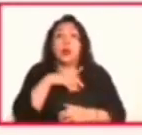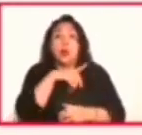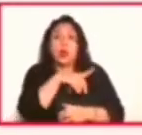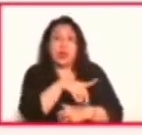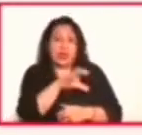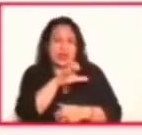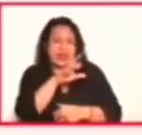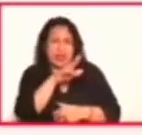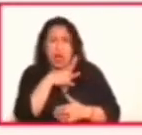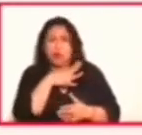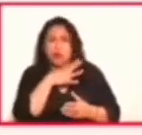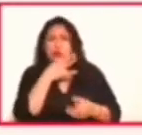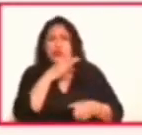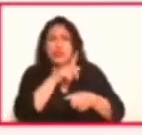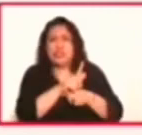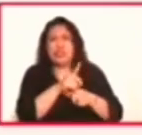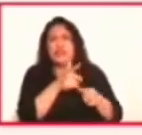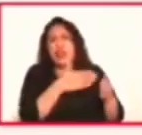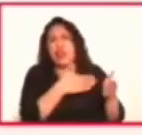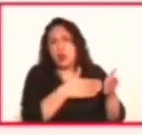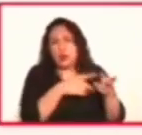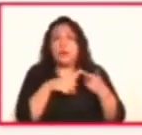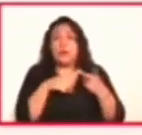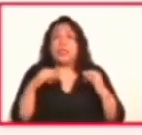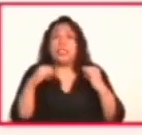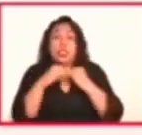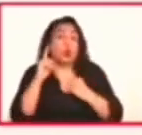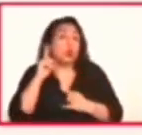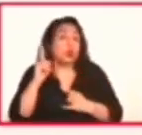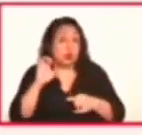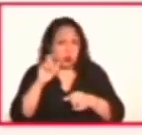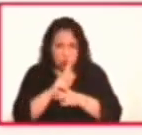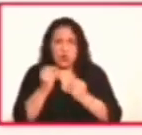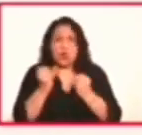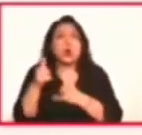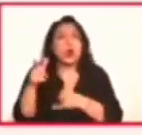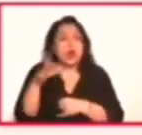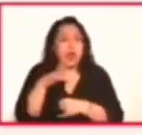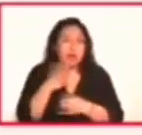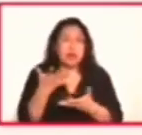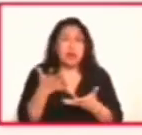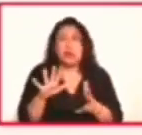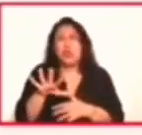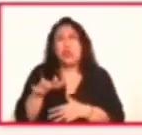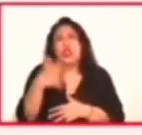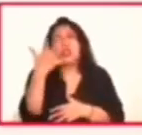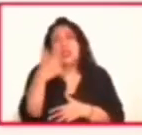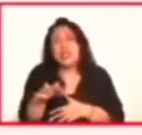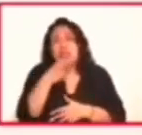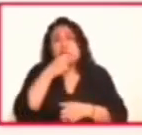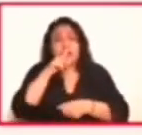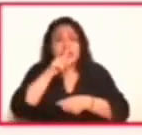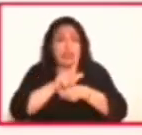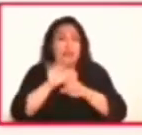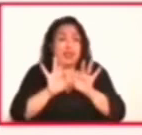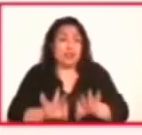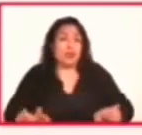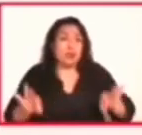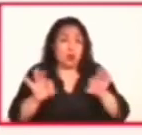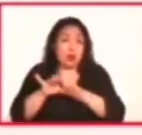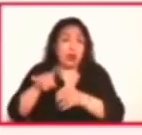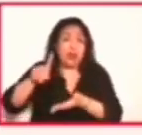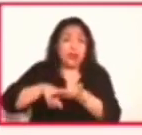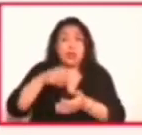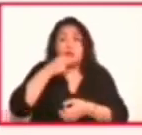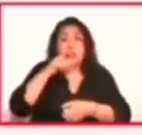gastronómicos. El Instituto Zacatecano de Cultura tiene también cerca de una decena de festivales muy importantes, entre ellos el